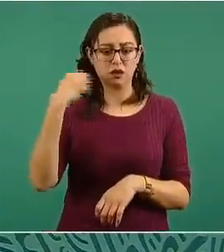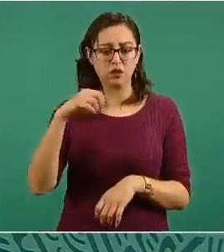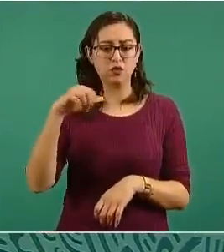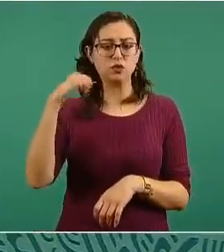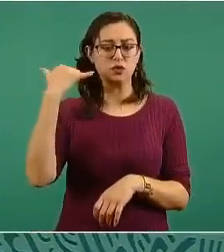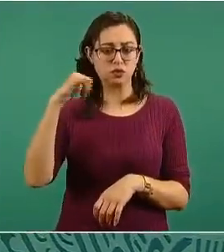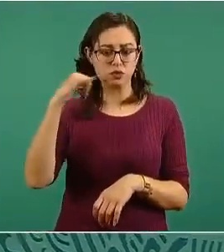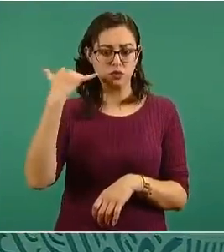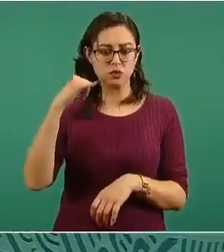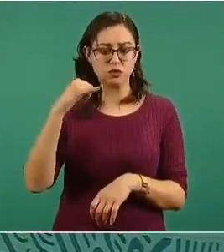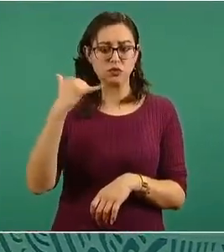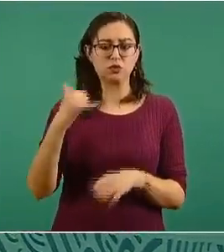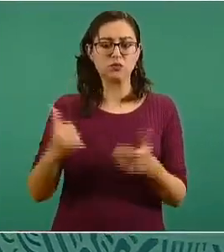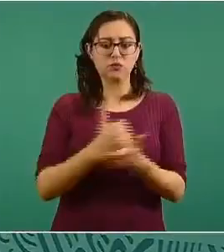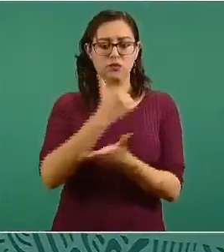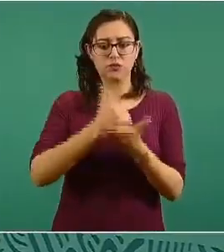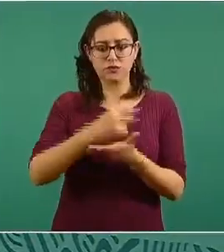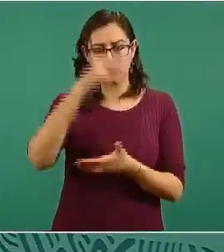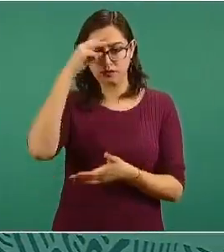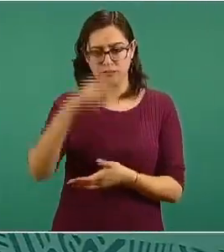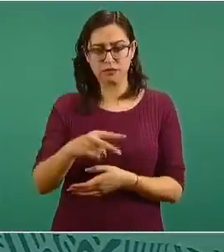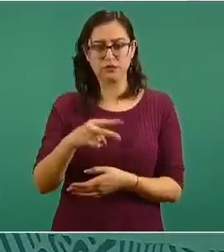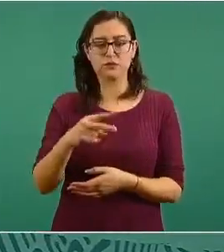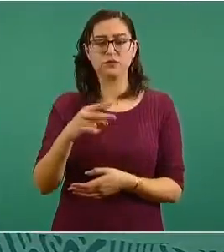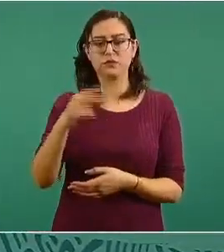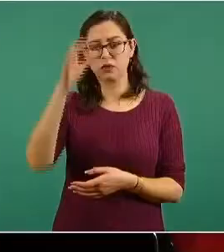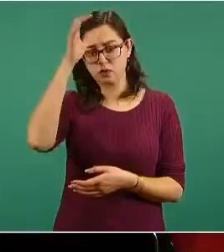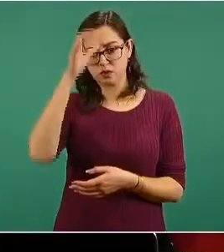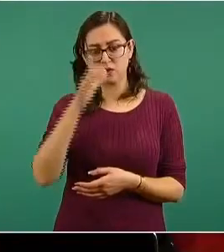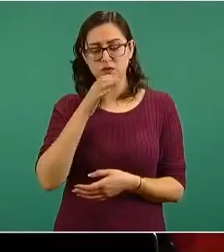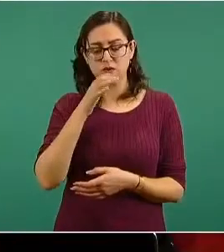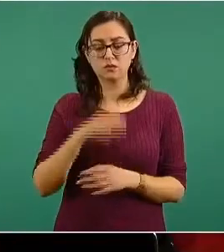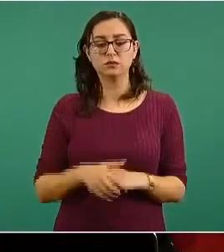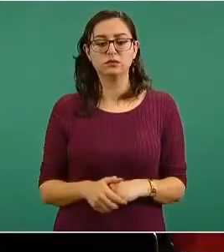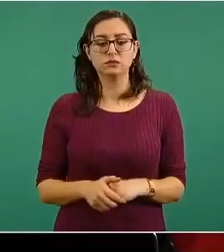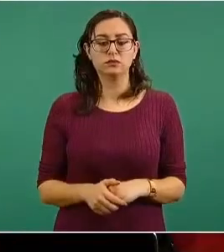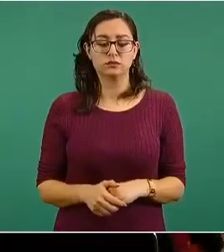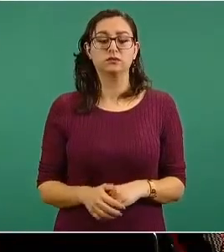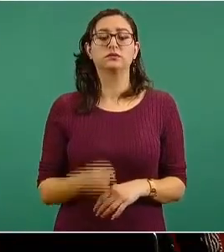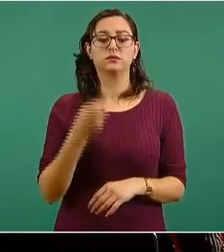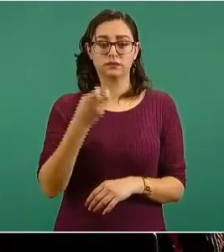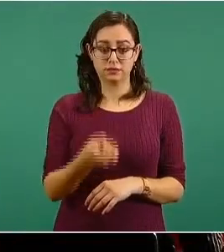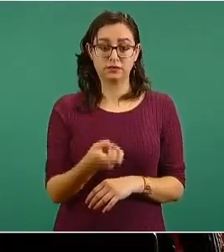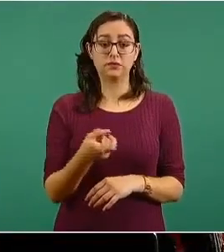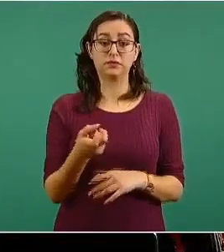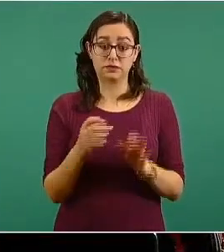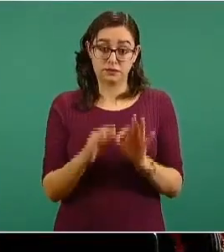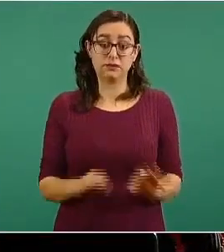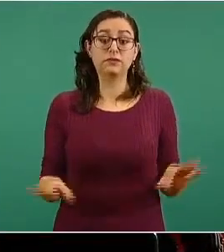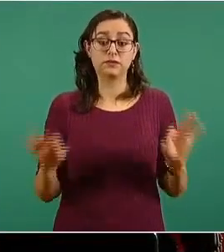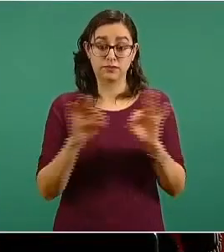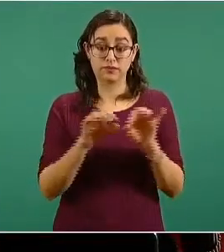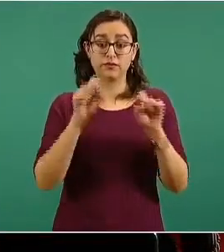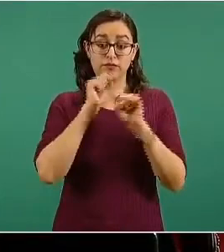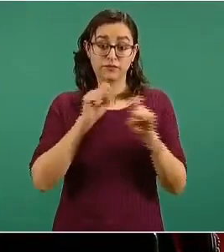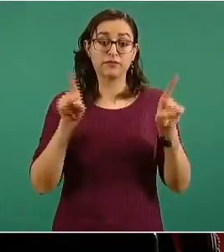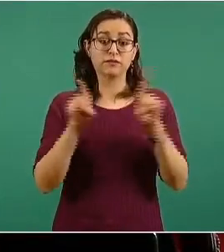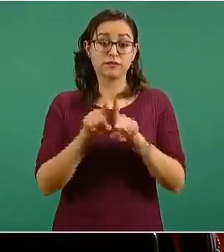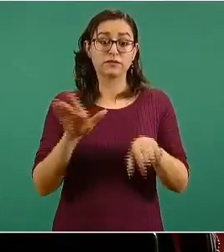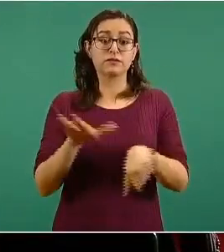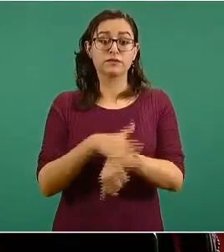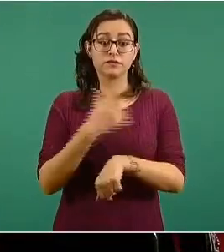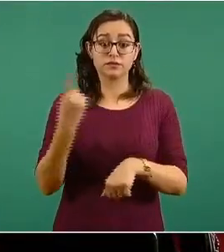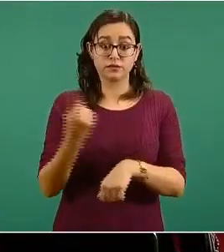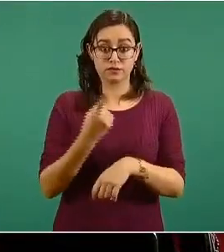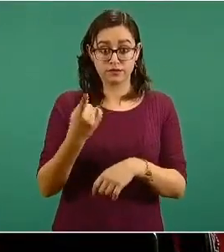2, Yucatán 2, Ciudad de México 4, Coahuila 7. Esta estadística también será relevante porque está asociada a los